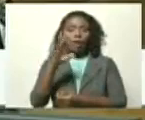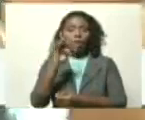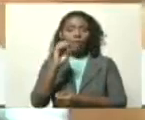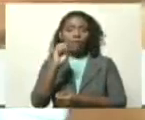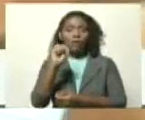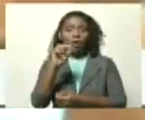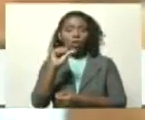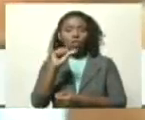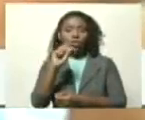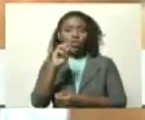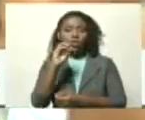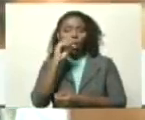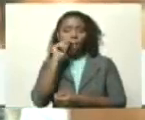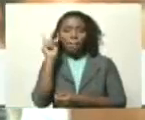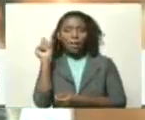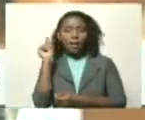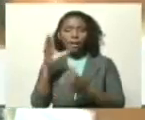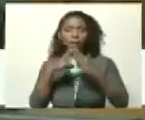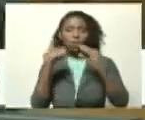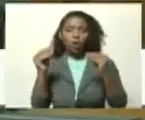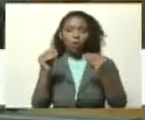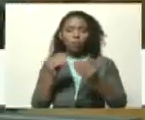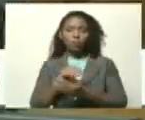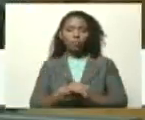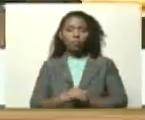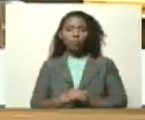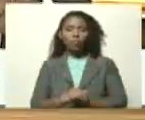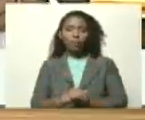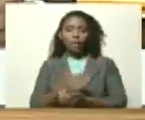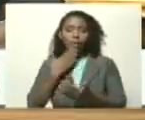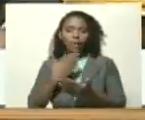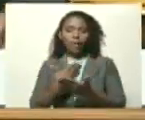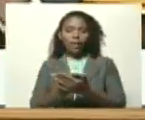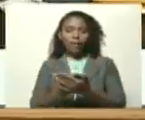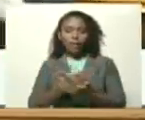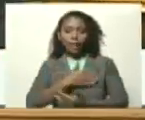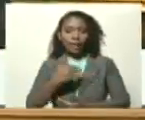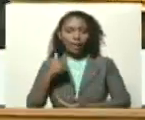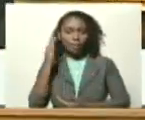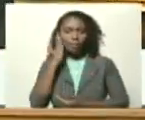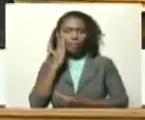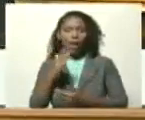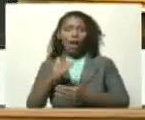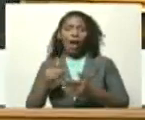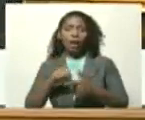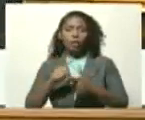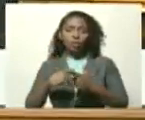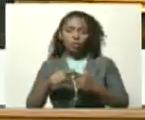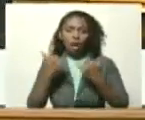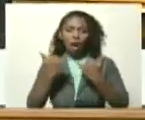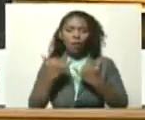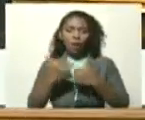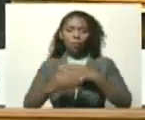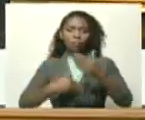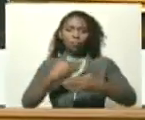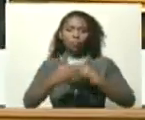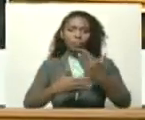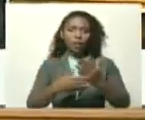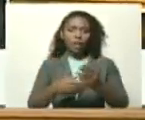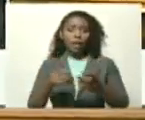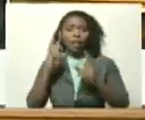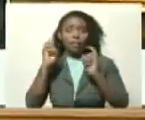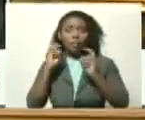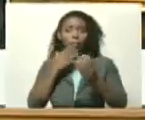todo, ciudadano director de debate. Gracias, querida madre. Procedo entonces a votar en sentido inverso a las